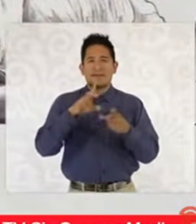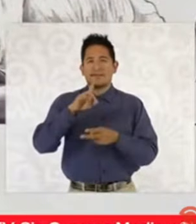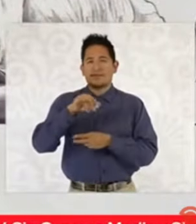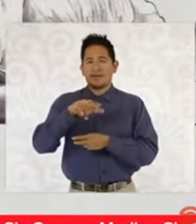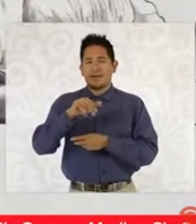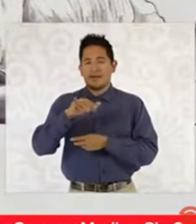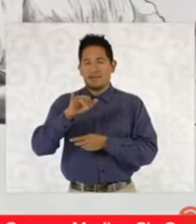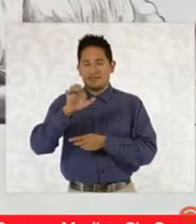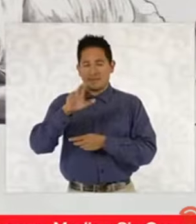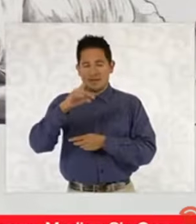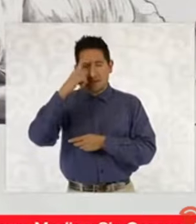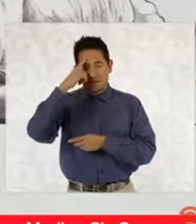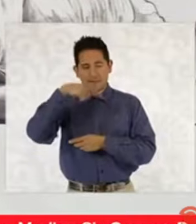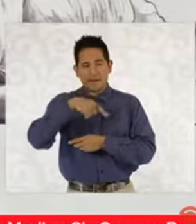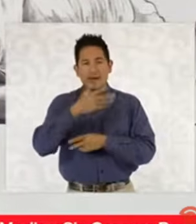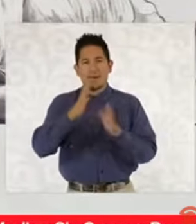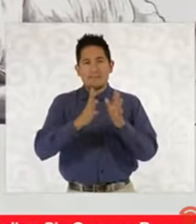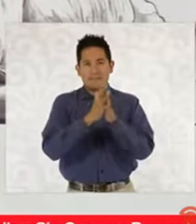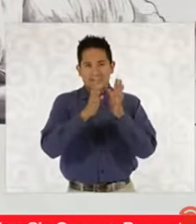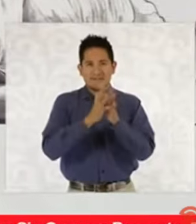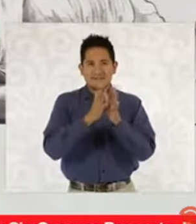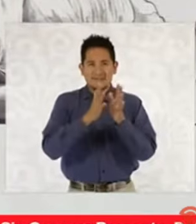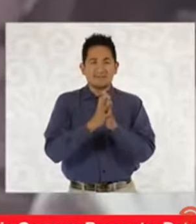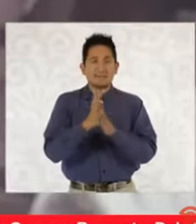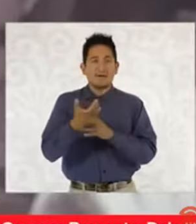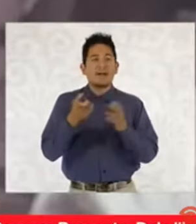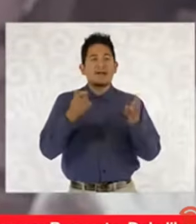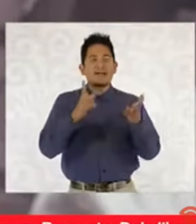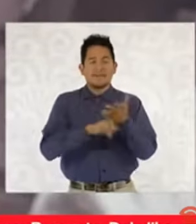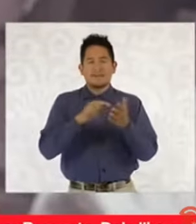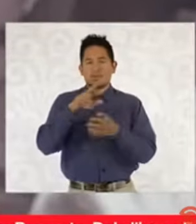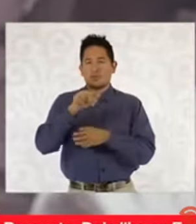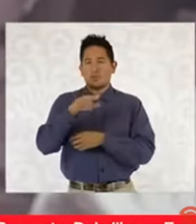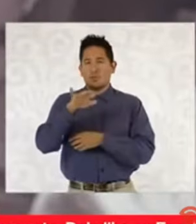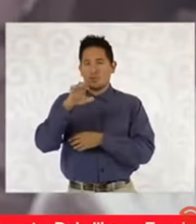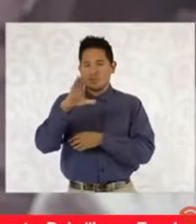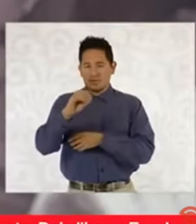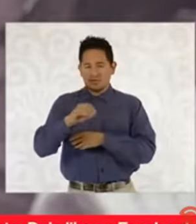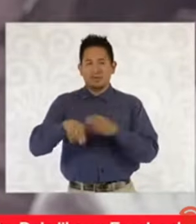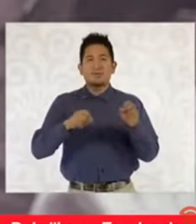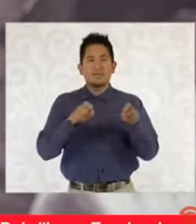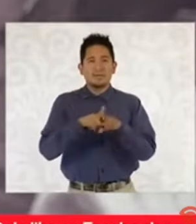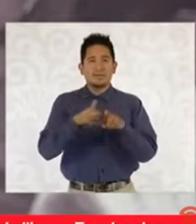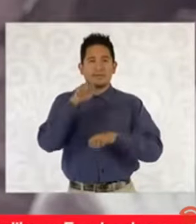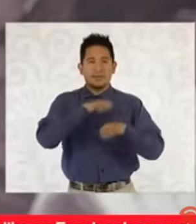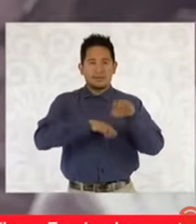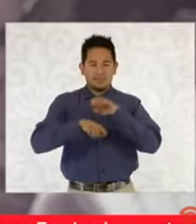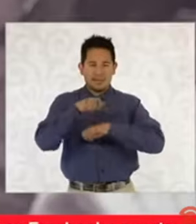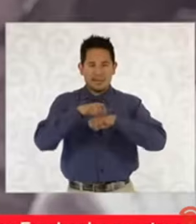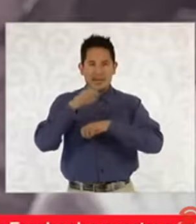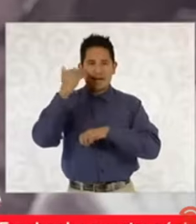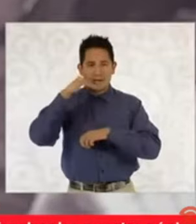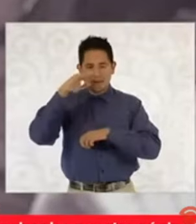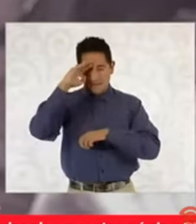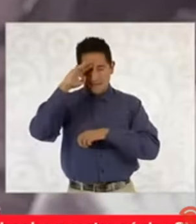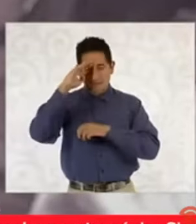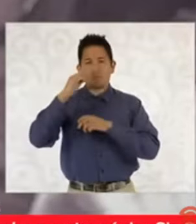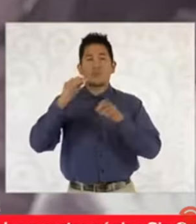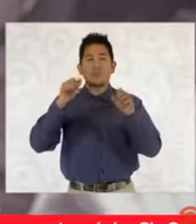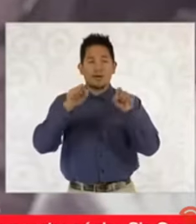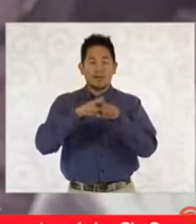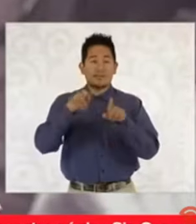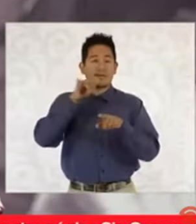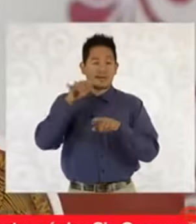en la delegación de la Sociedad de Naciones y en la UNESCO. También trabajó en la Embajada de Cuba e Italia. Todos